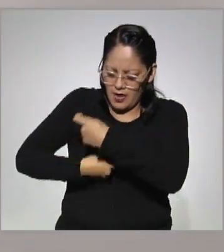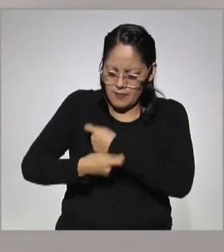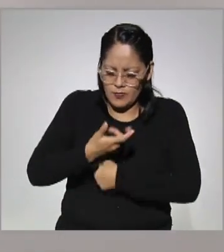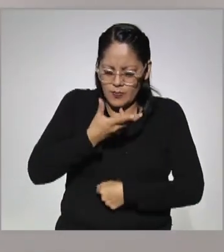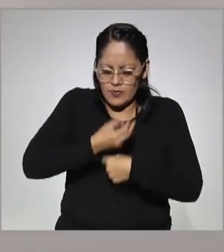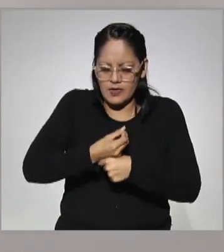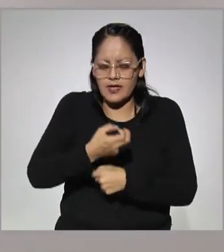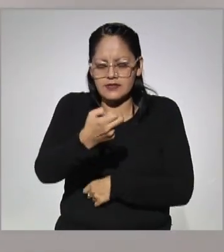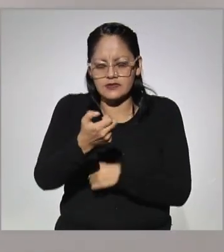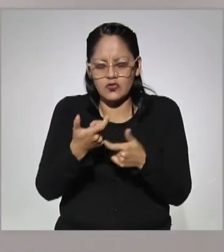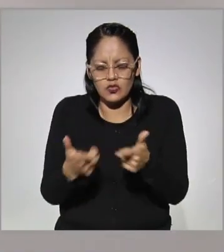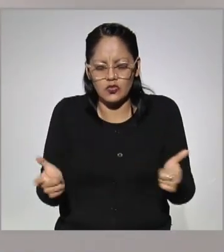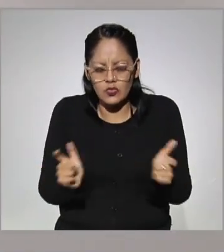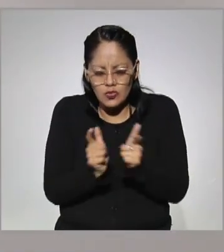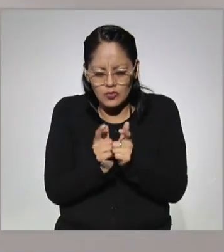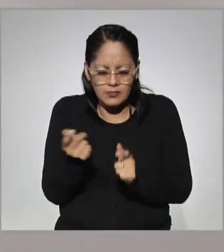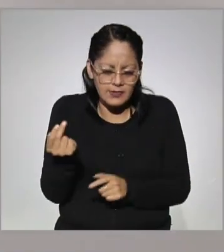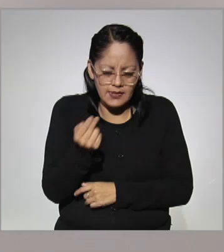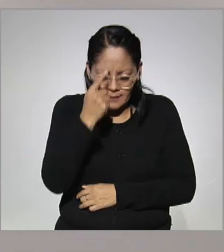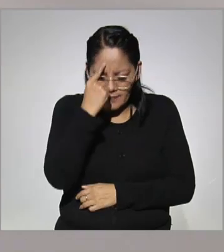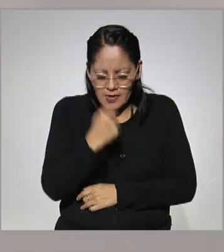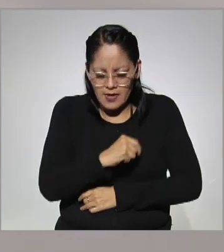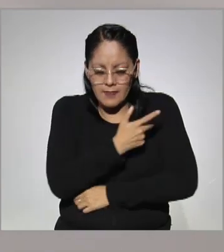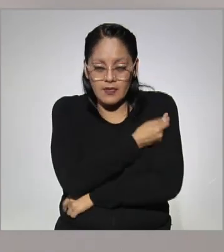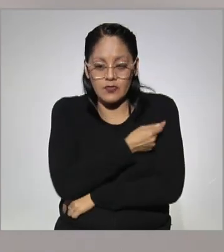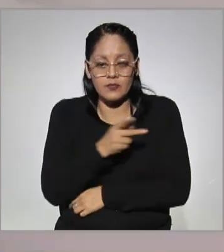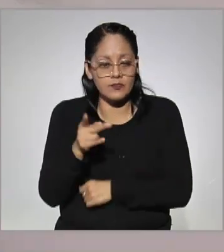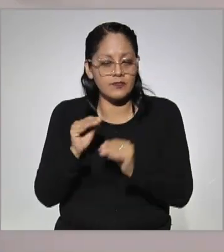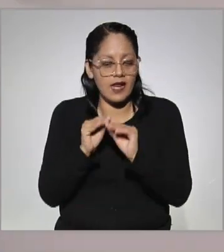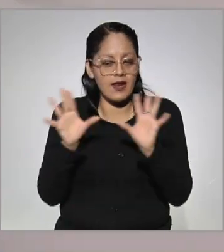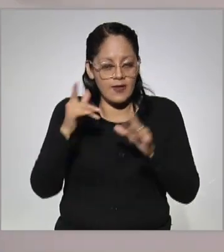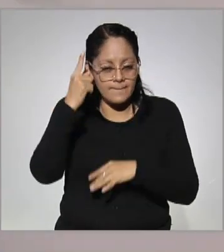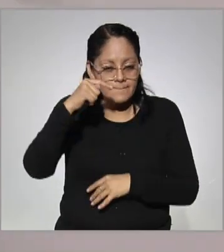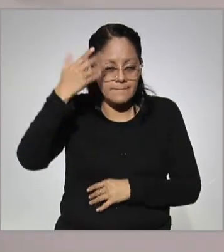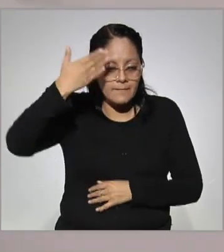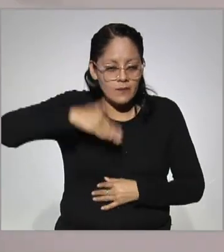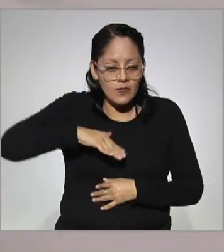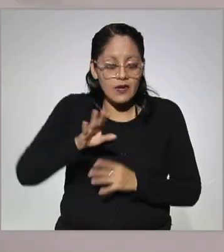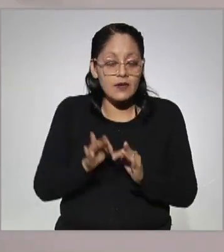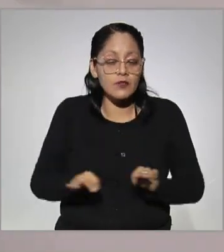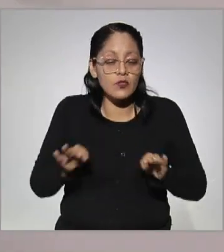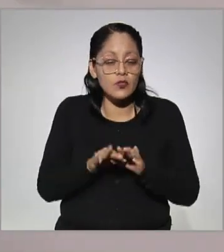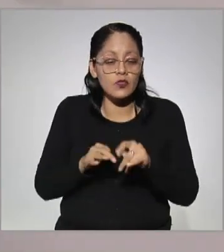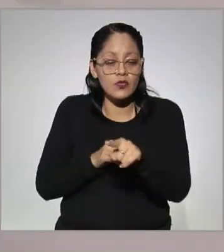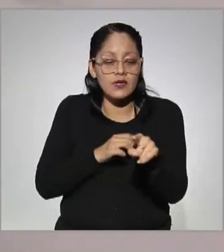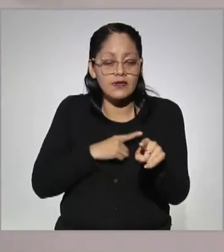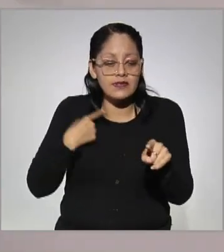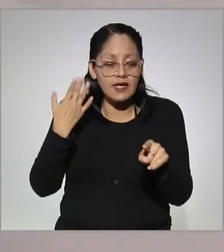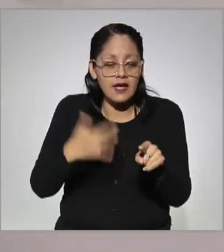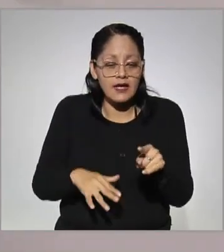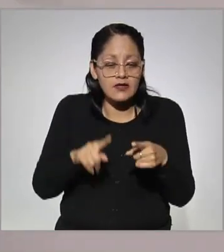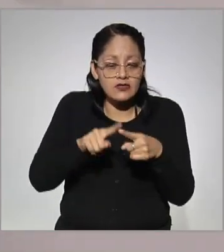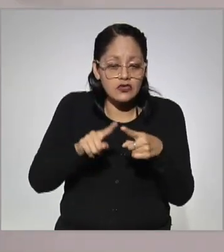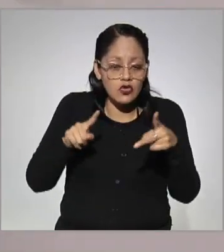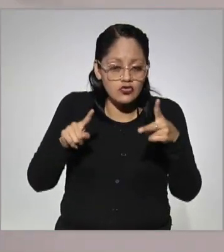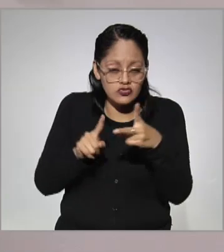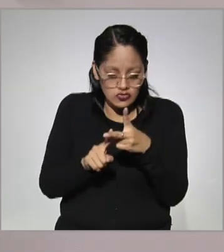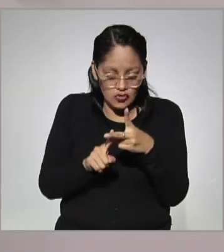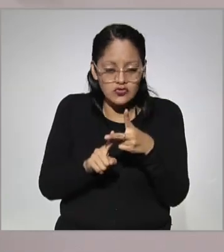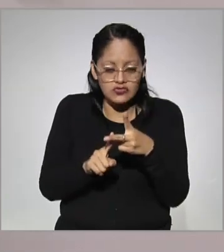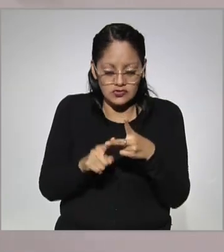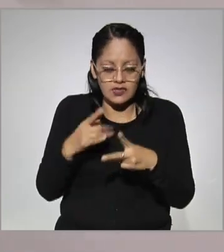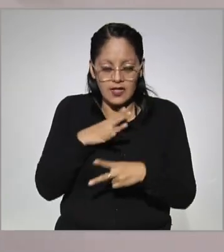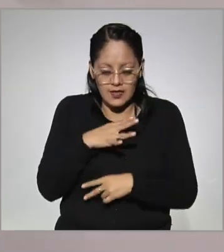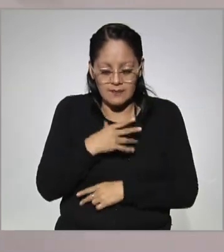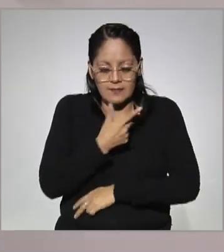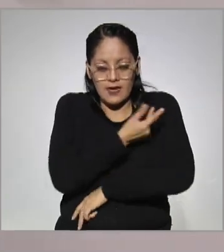el grupo que se requeriría para la vacunación. Muy claro, para que lo sepan, es bien importante que lo hagamos. Son 2 dosis de la vacuna y existen